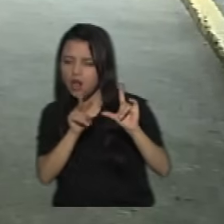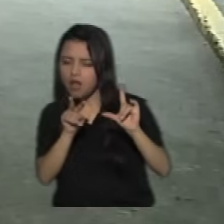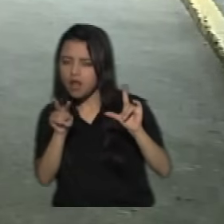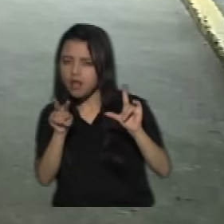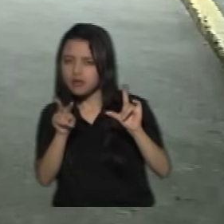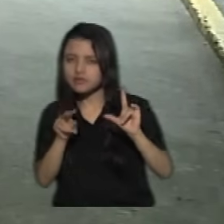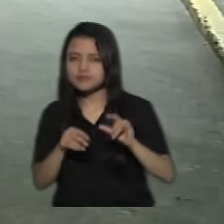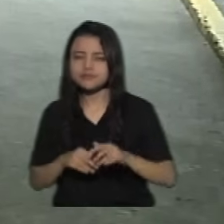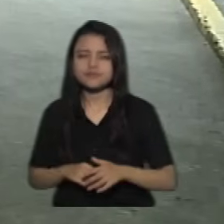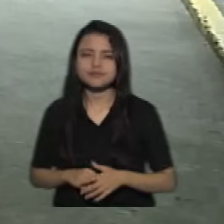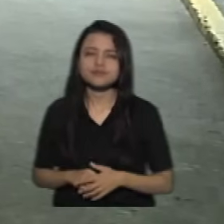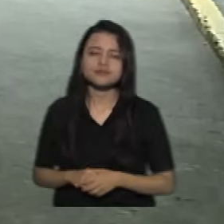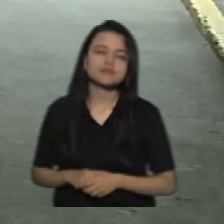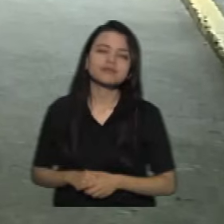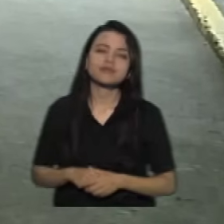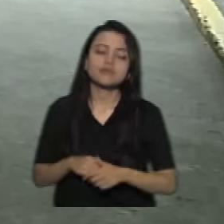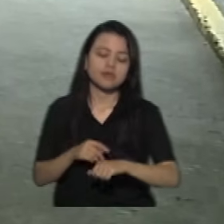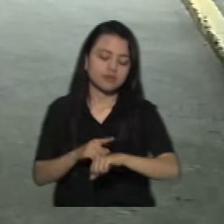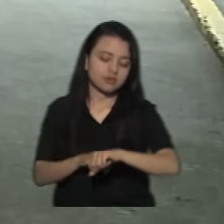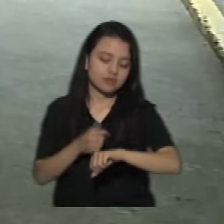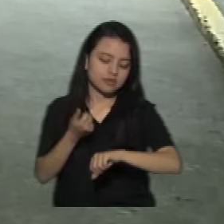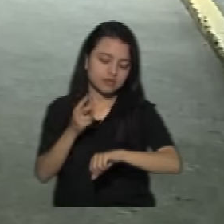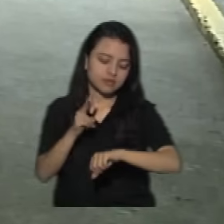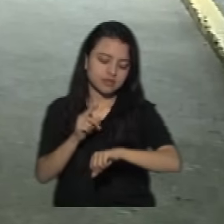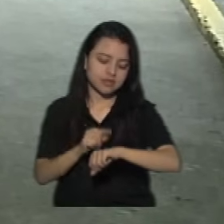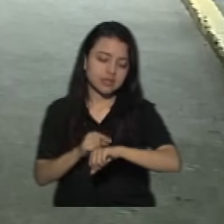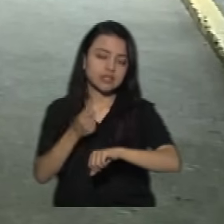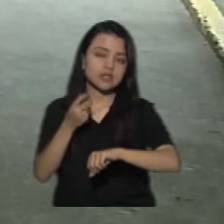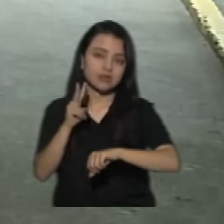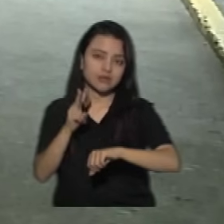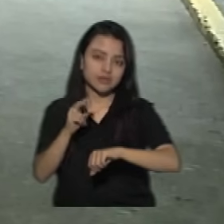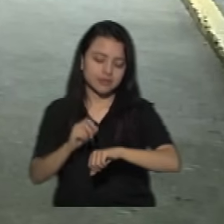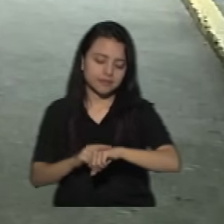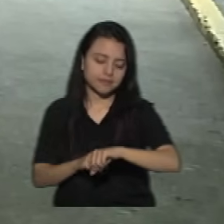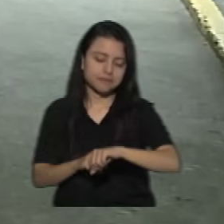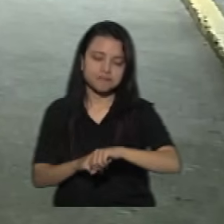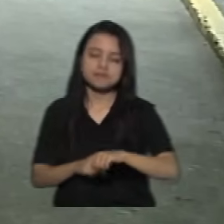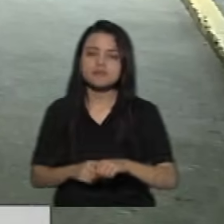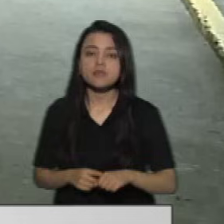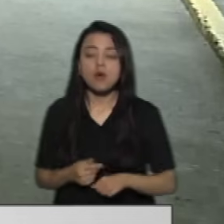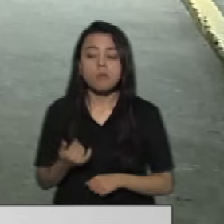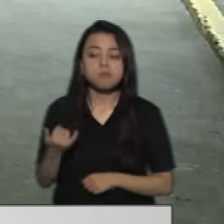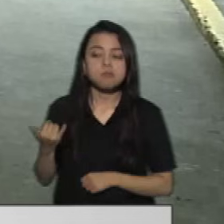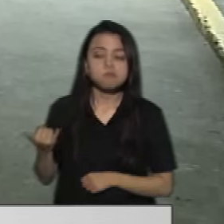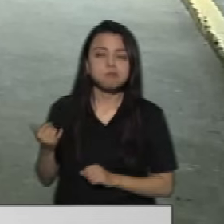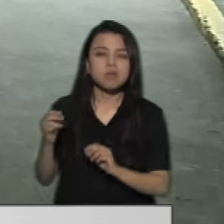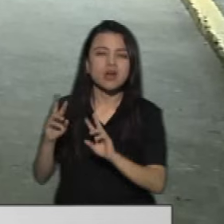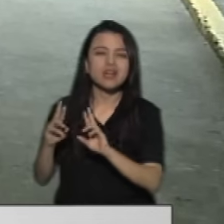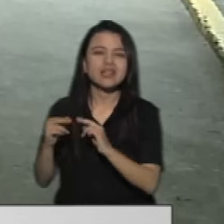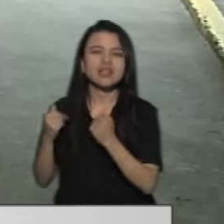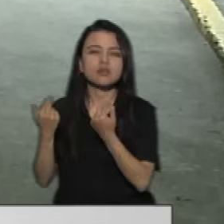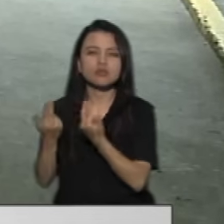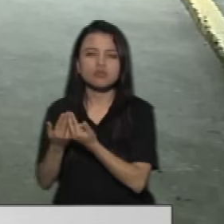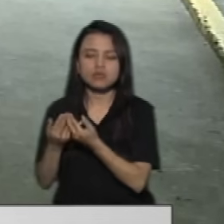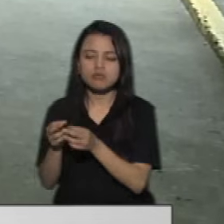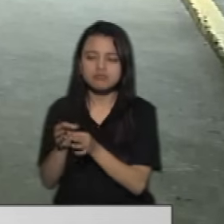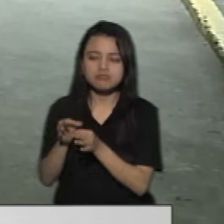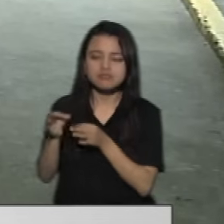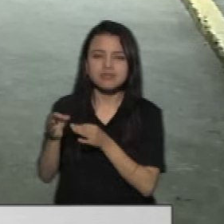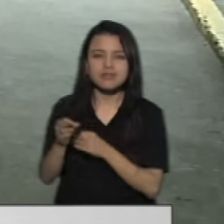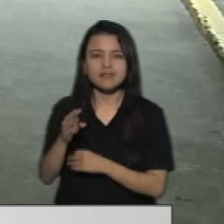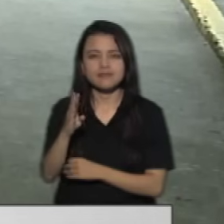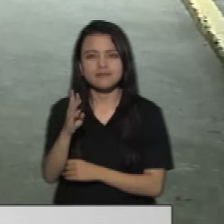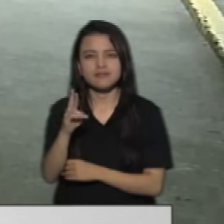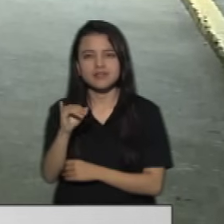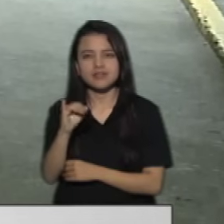12 y 12 minutos de la tarde. Atención, a esta hora se desarrolla un consejo extraordinario de seguridad en el municipio de Briceño, en